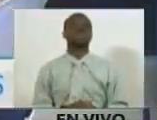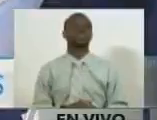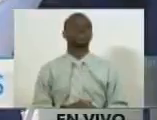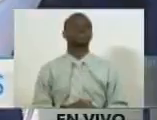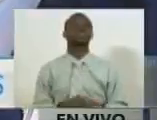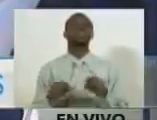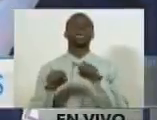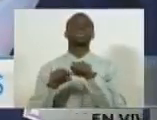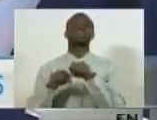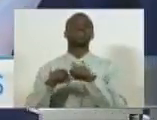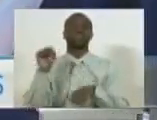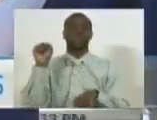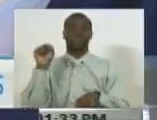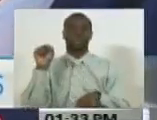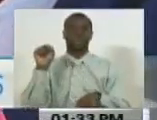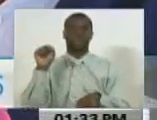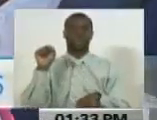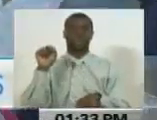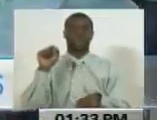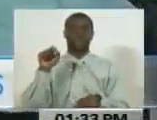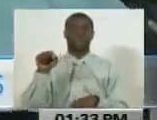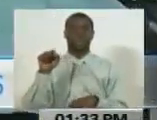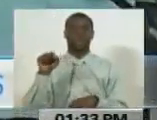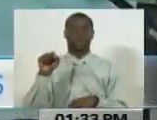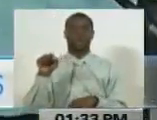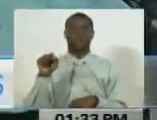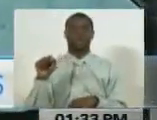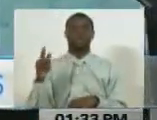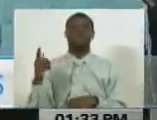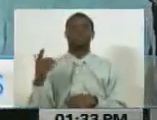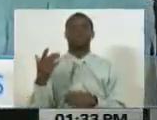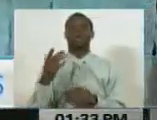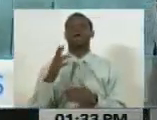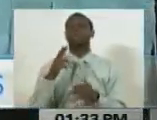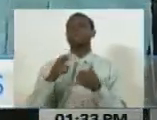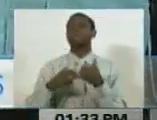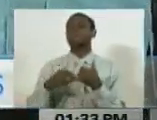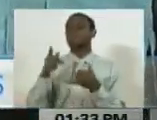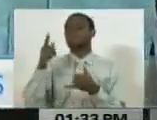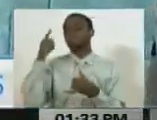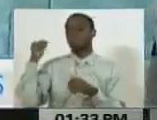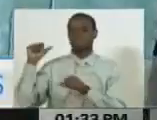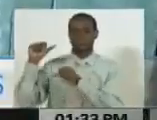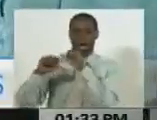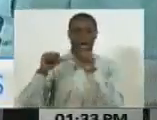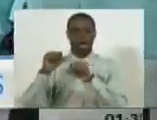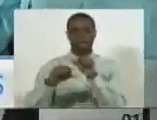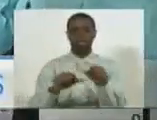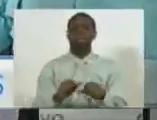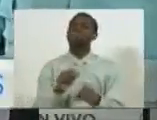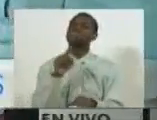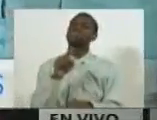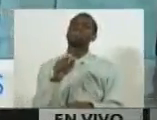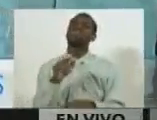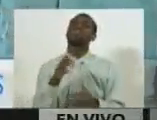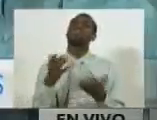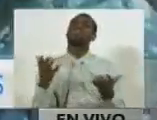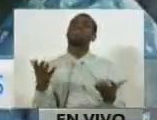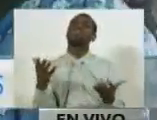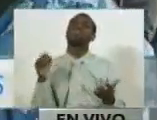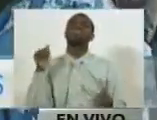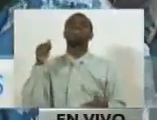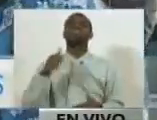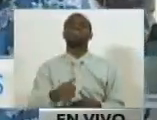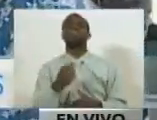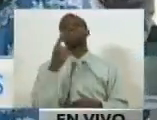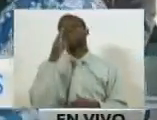San Cristóbal. San Cristóbal es el pedido Berbesí. Ajá. Meli, ¿cuánto tiempo tienes? Un año